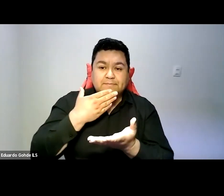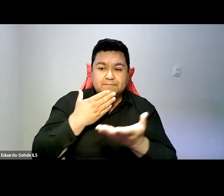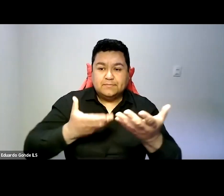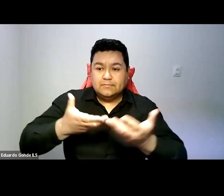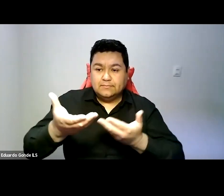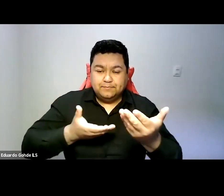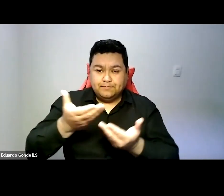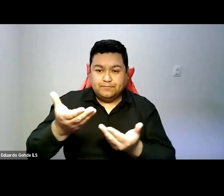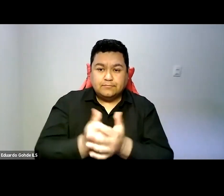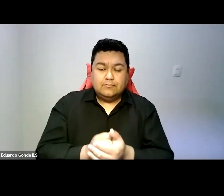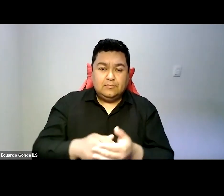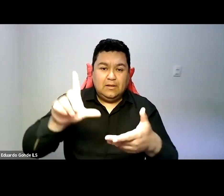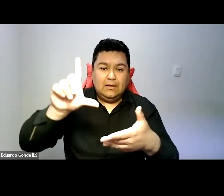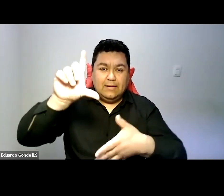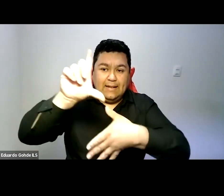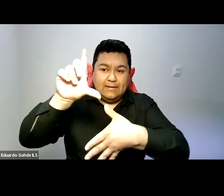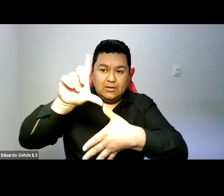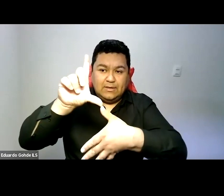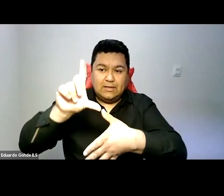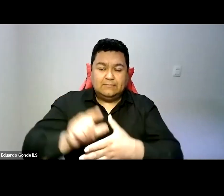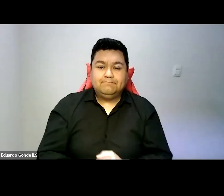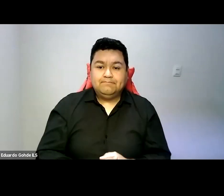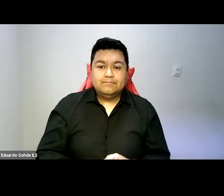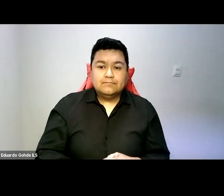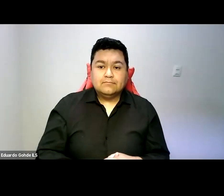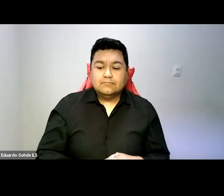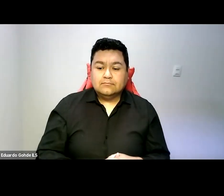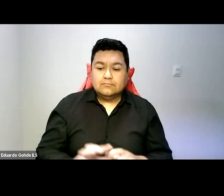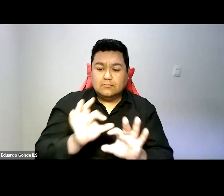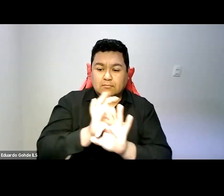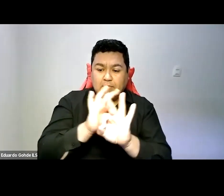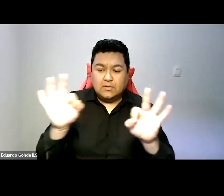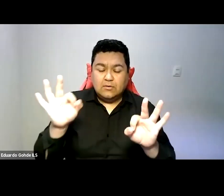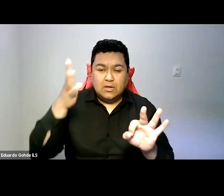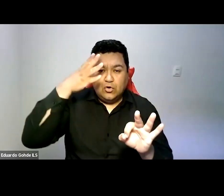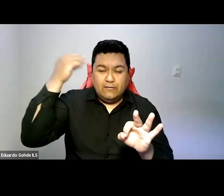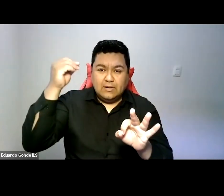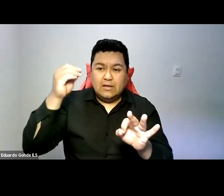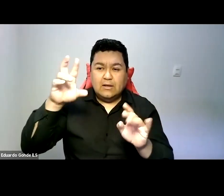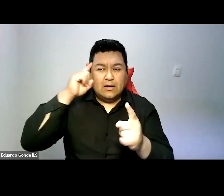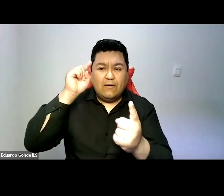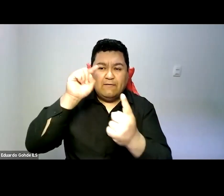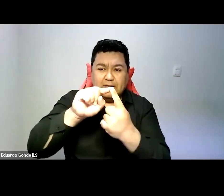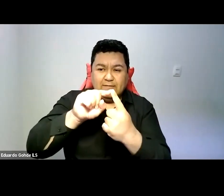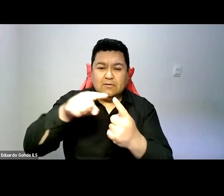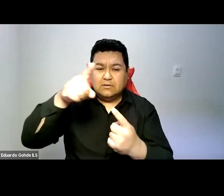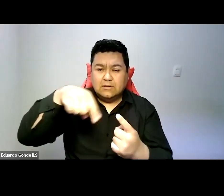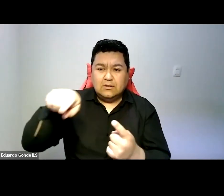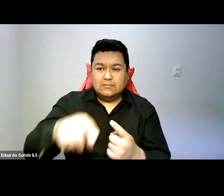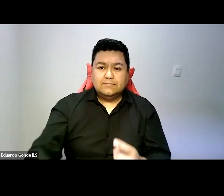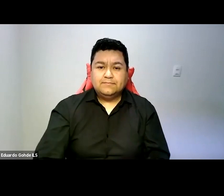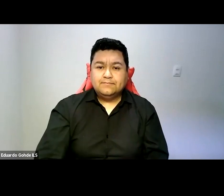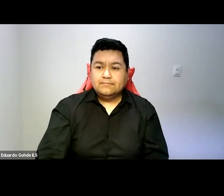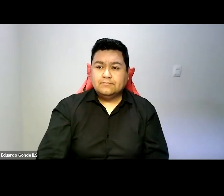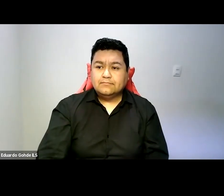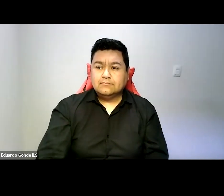comunidad latinoamericana. Finalmente, nunca olvidar el propósito de esto, que es lograr